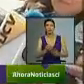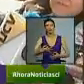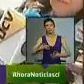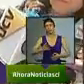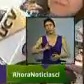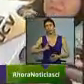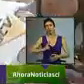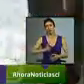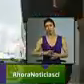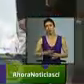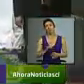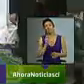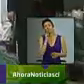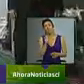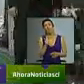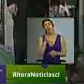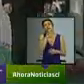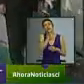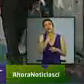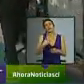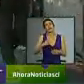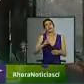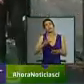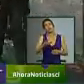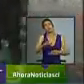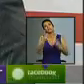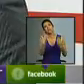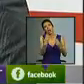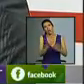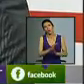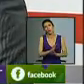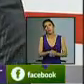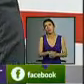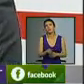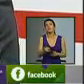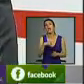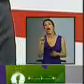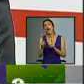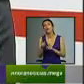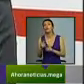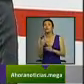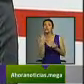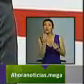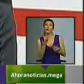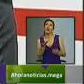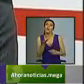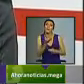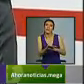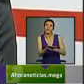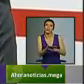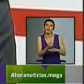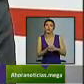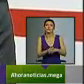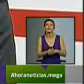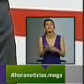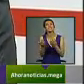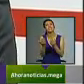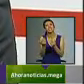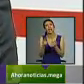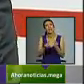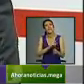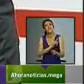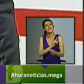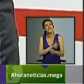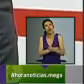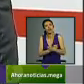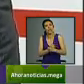y se pone a su disposición. Y otros lo hacen con peticiones bajo el brazo. Es la necesidad real de un fortalecimiento institucional, la